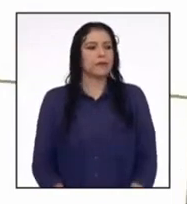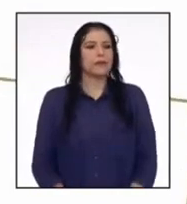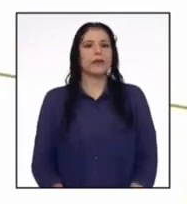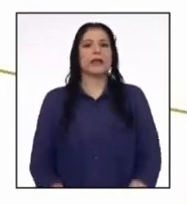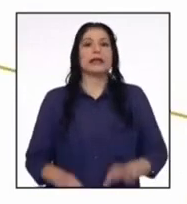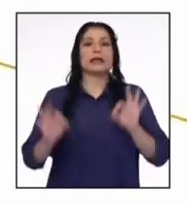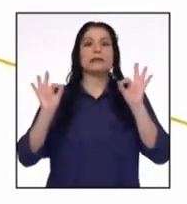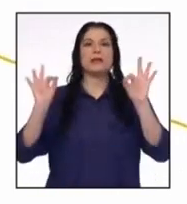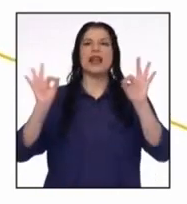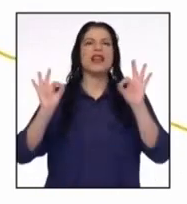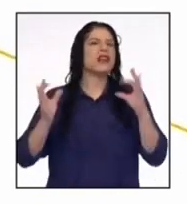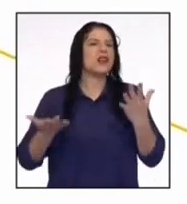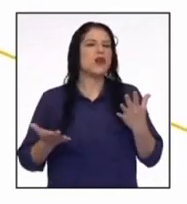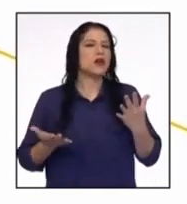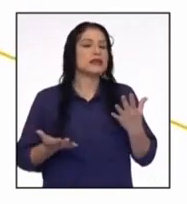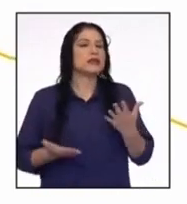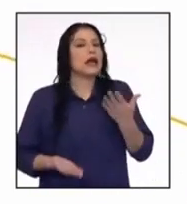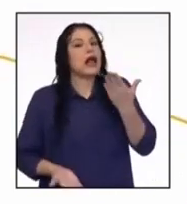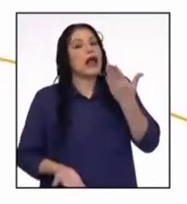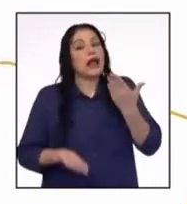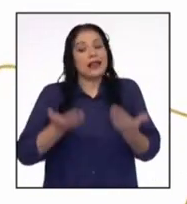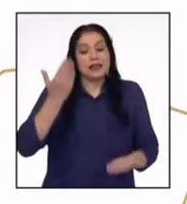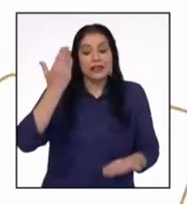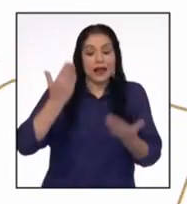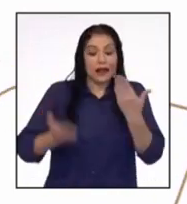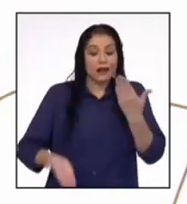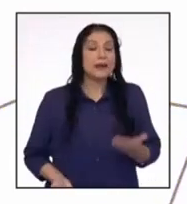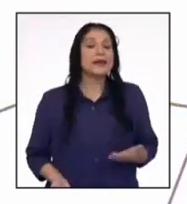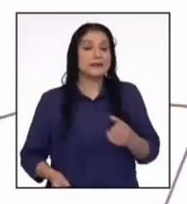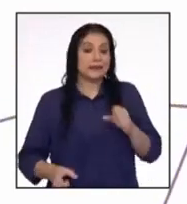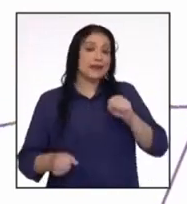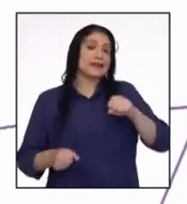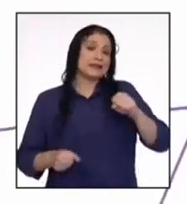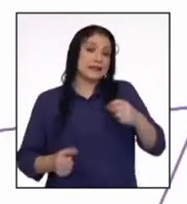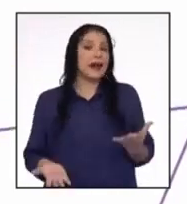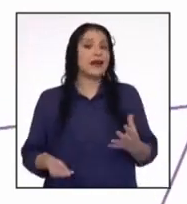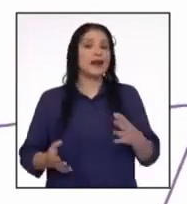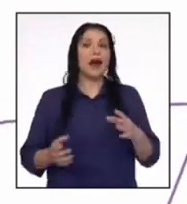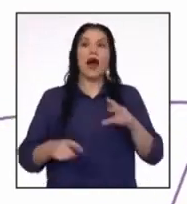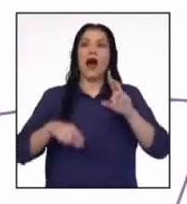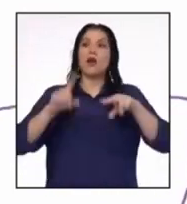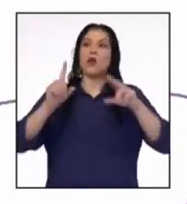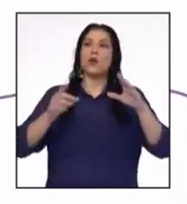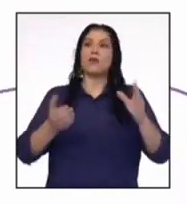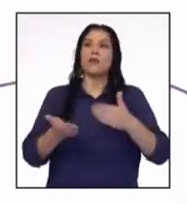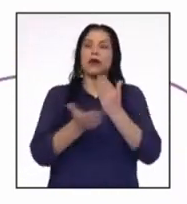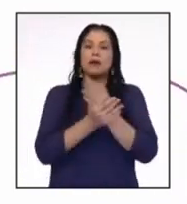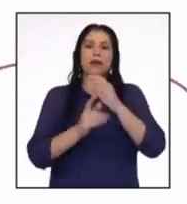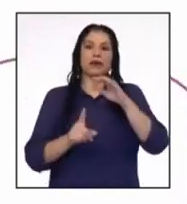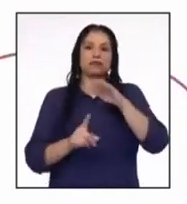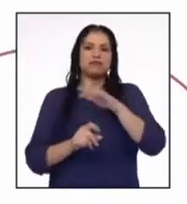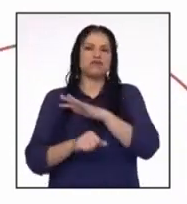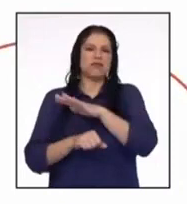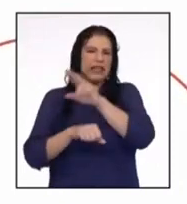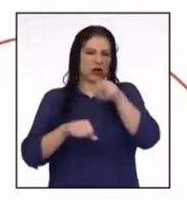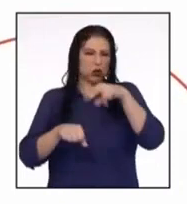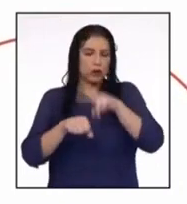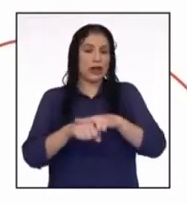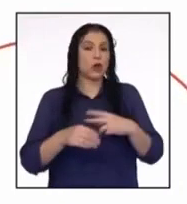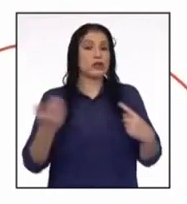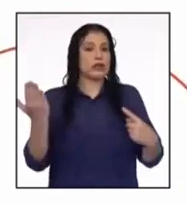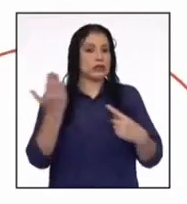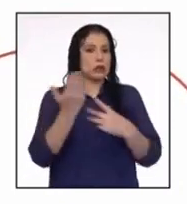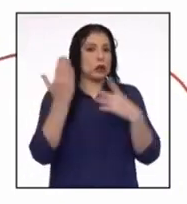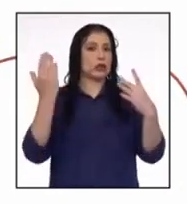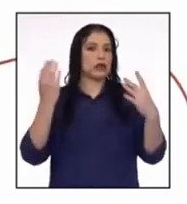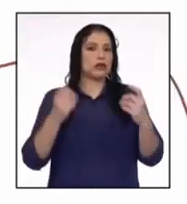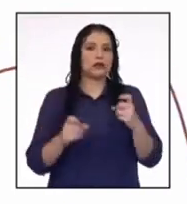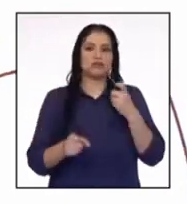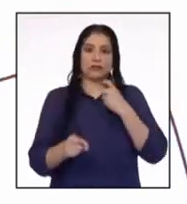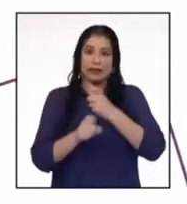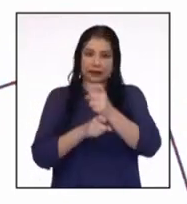Peligro. Es la probabilidad de que ocurra un fenómeno natural o tecnológico dañino.